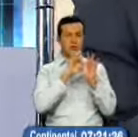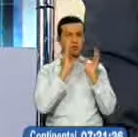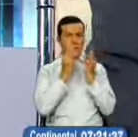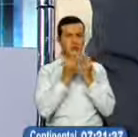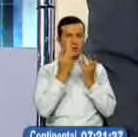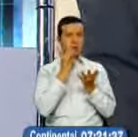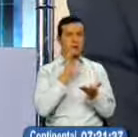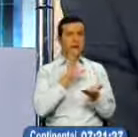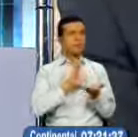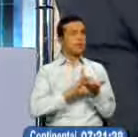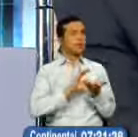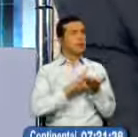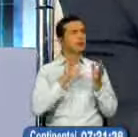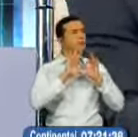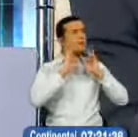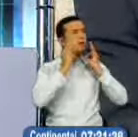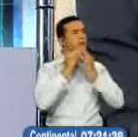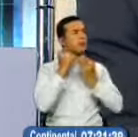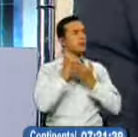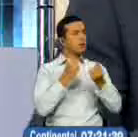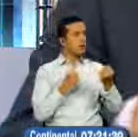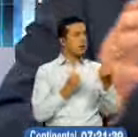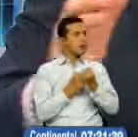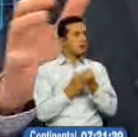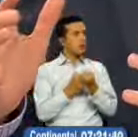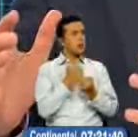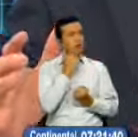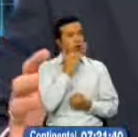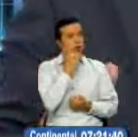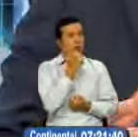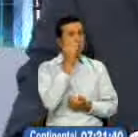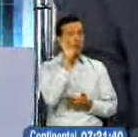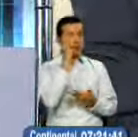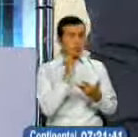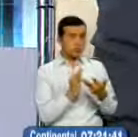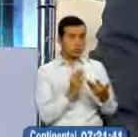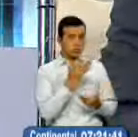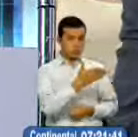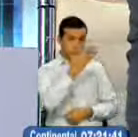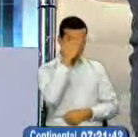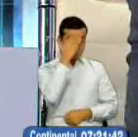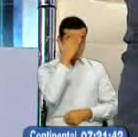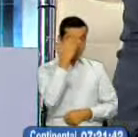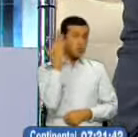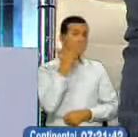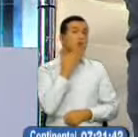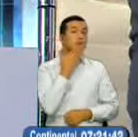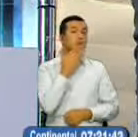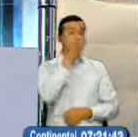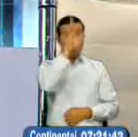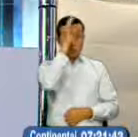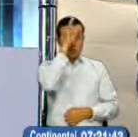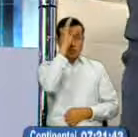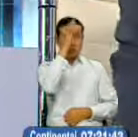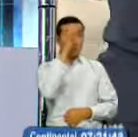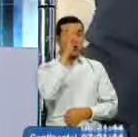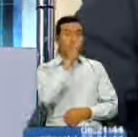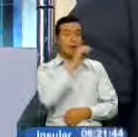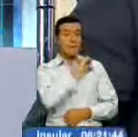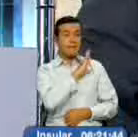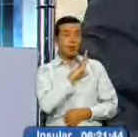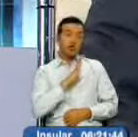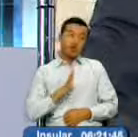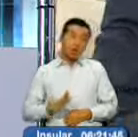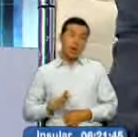la medicina de familia, que ayuda incluso a alivianar presupuesto, porque estaríamos trabajando en una cultura de medicina preventiva,